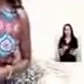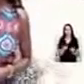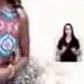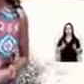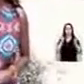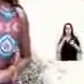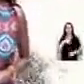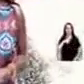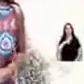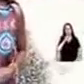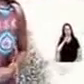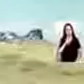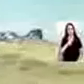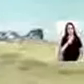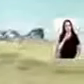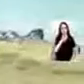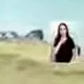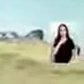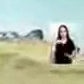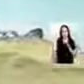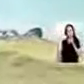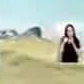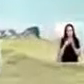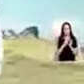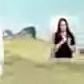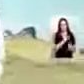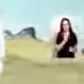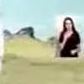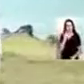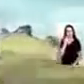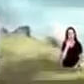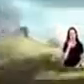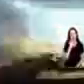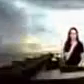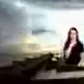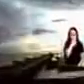Así lo hicimos junto a Javier Barría y Jorge Bravo en estos 5 días y 4 noches.